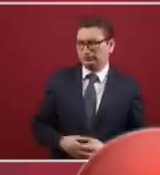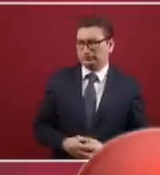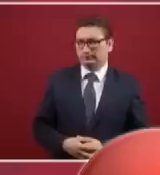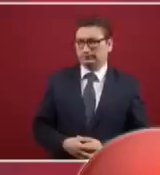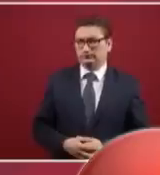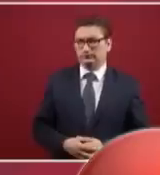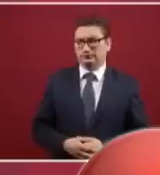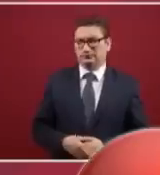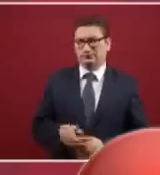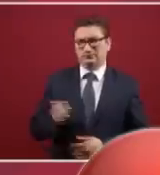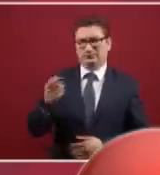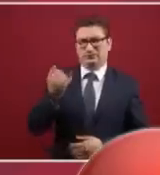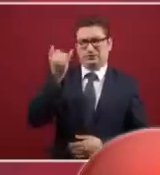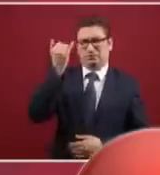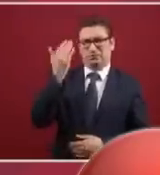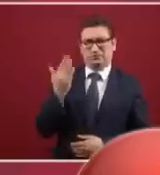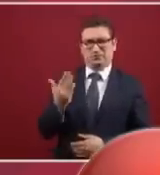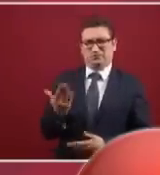¿Qué imagen da?